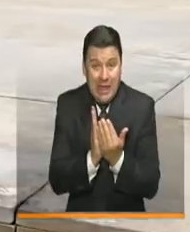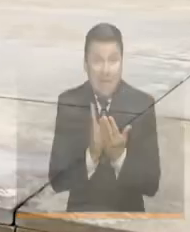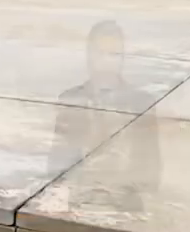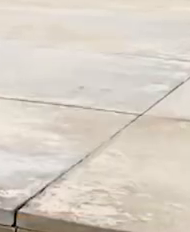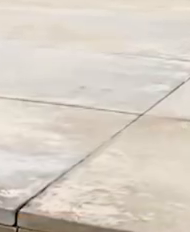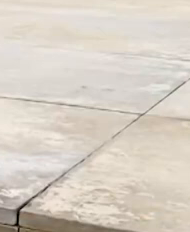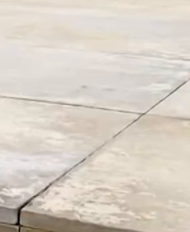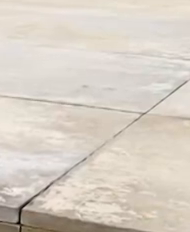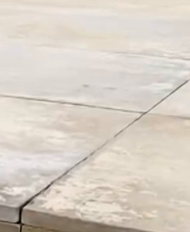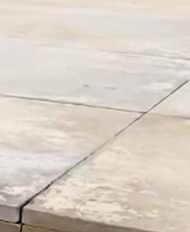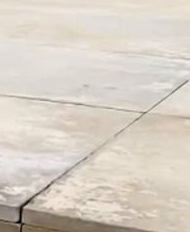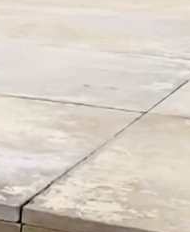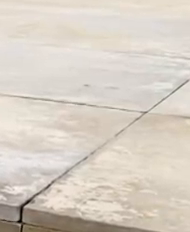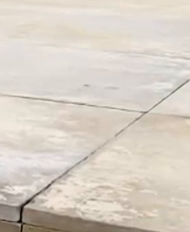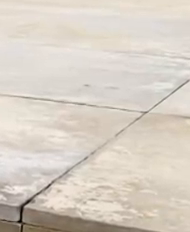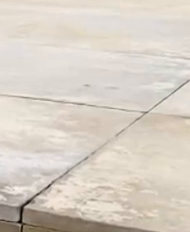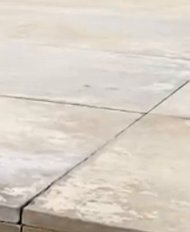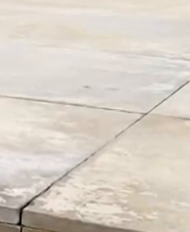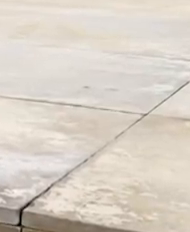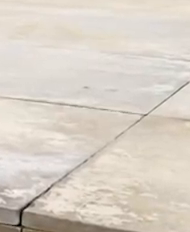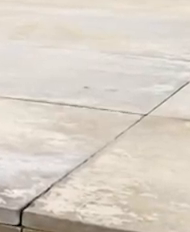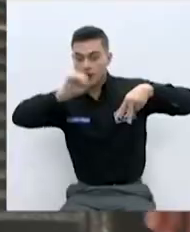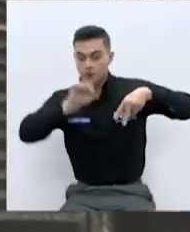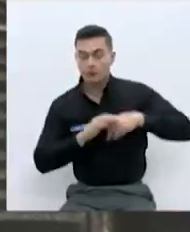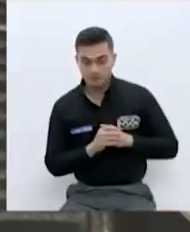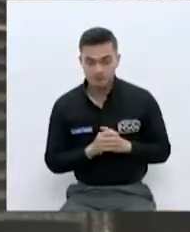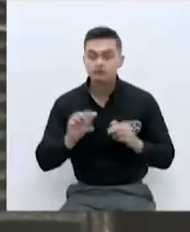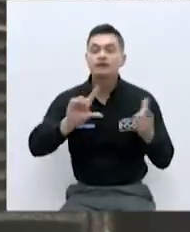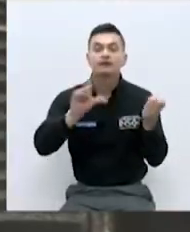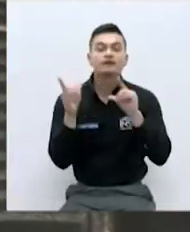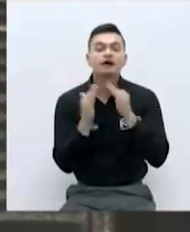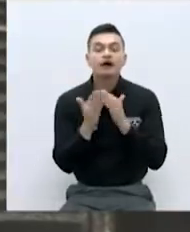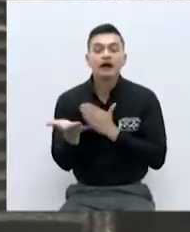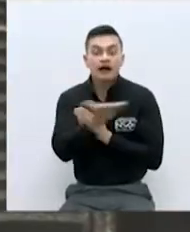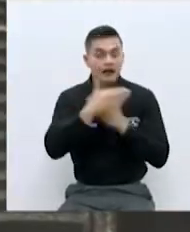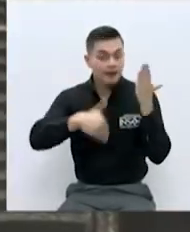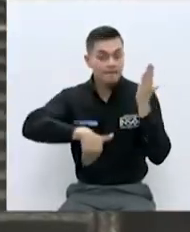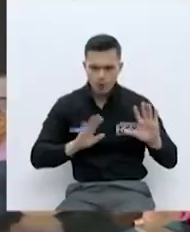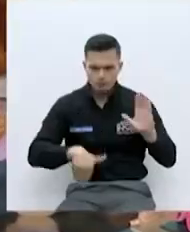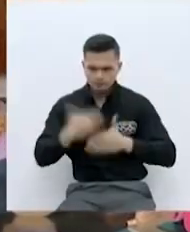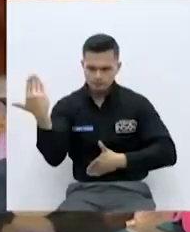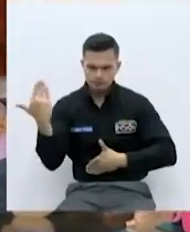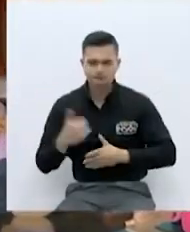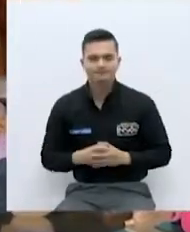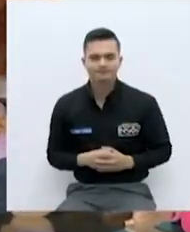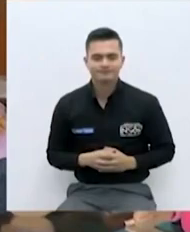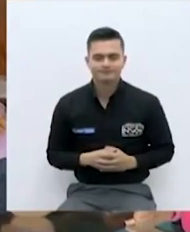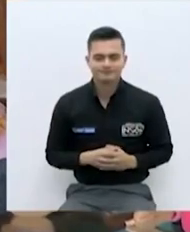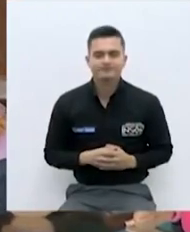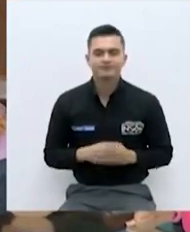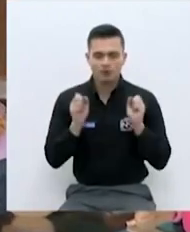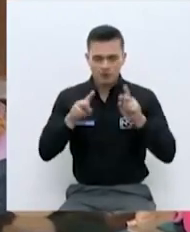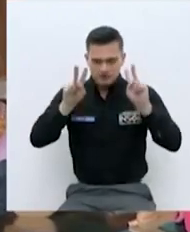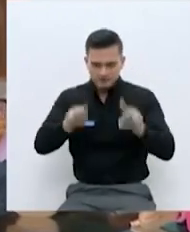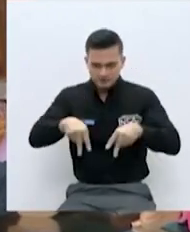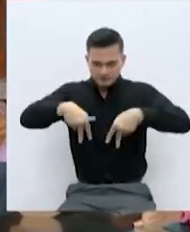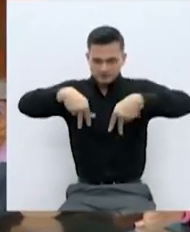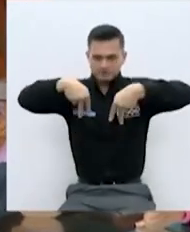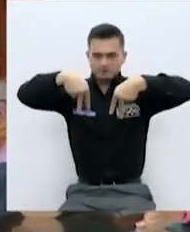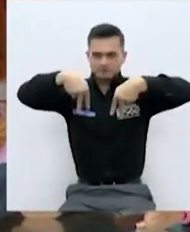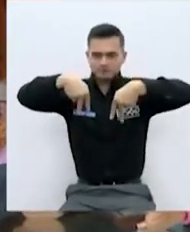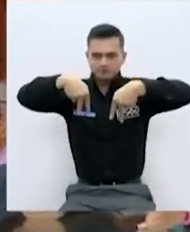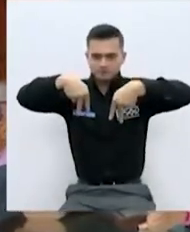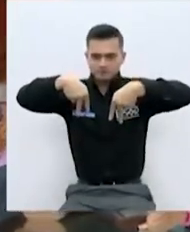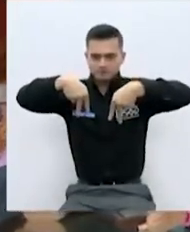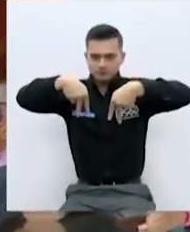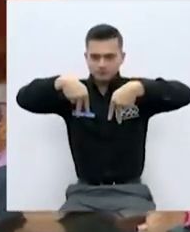televisión es un medio absolutamente espléndido para llegar a cualquier rincón del país. Cuando hoy nos llama un niño de